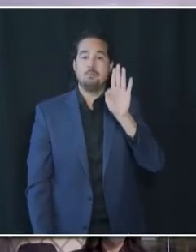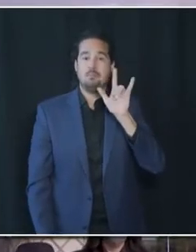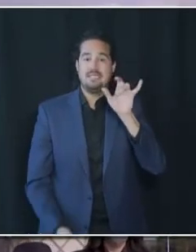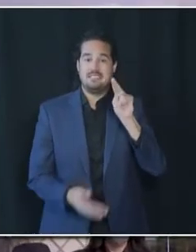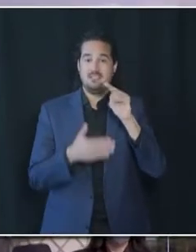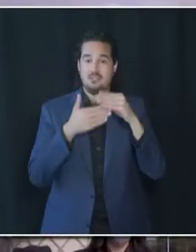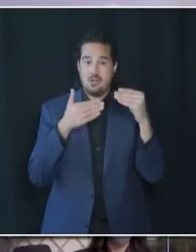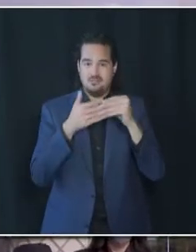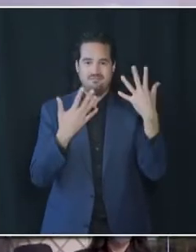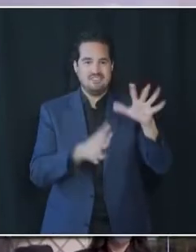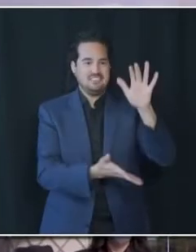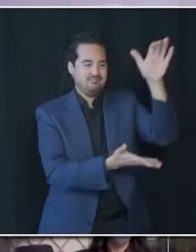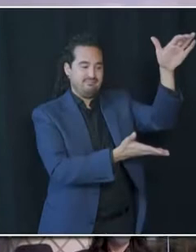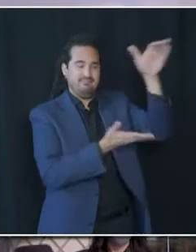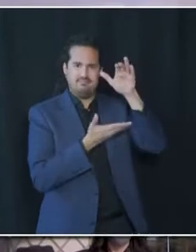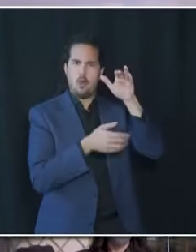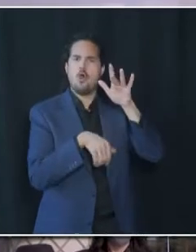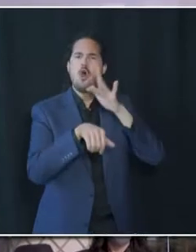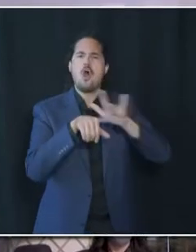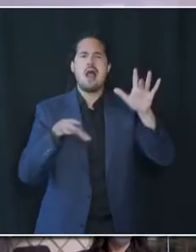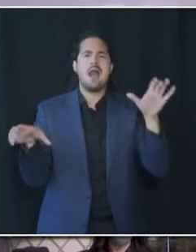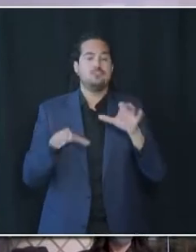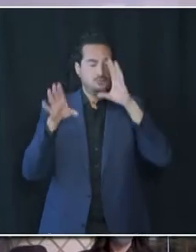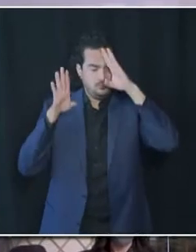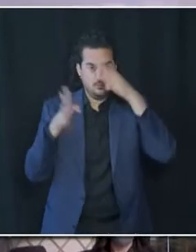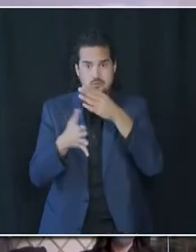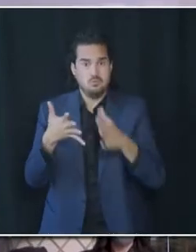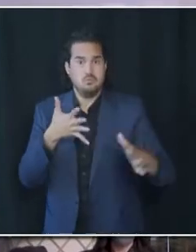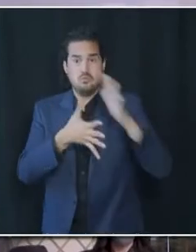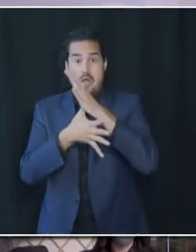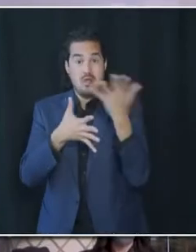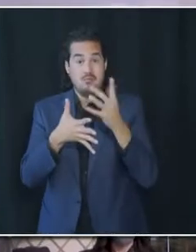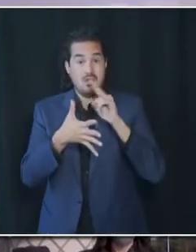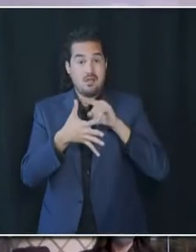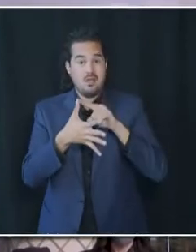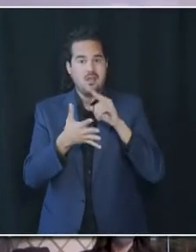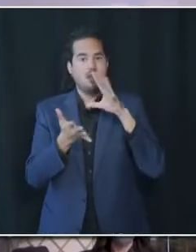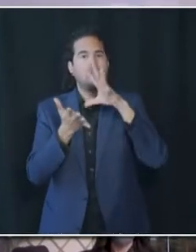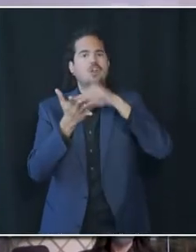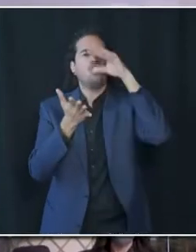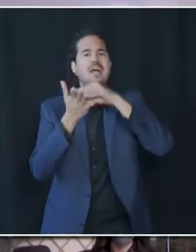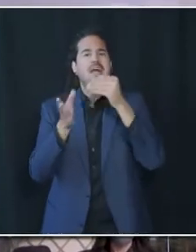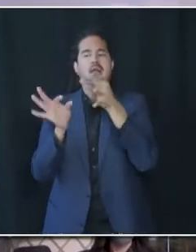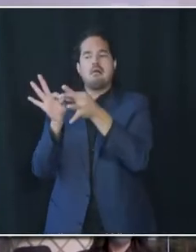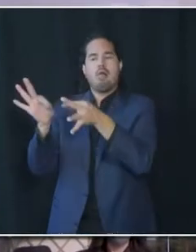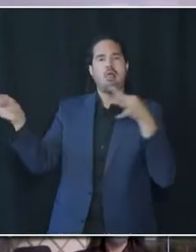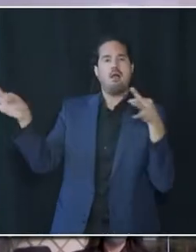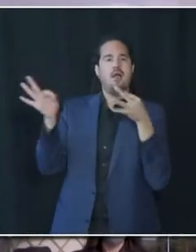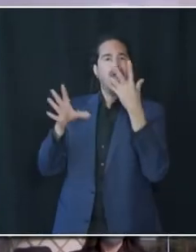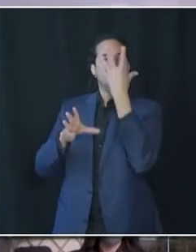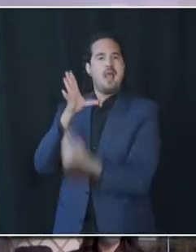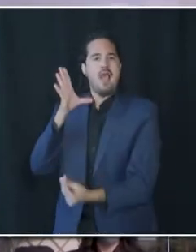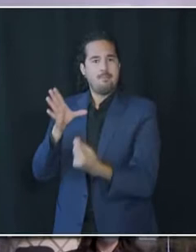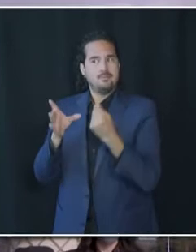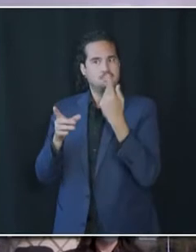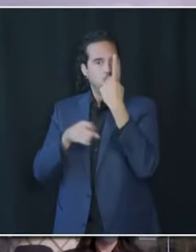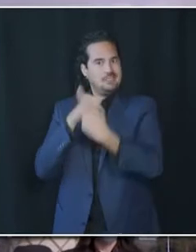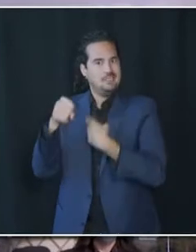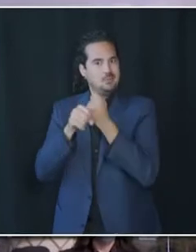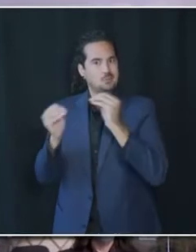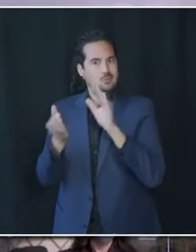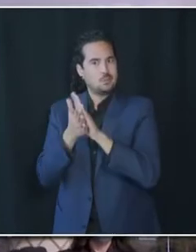temprana para abordar el problema de pérdida de aprendizaje esto se puede abordar a nivel local en